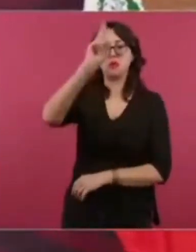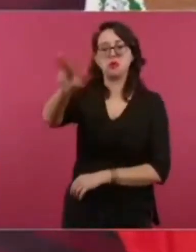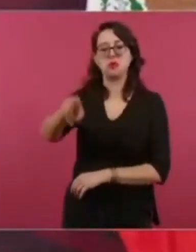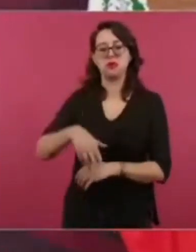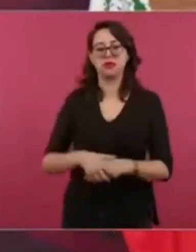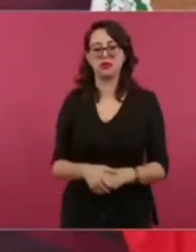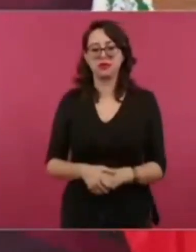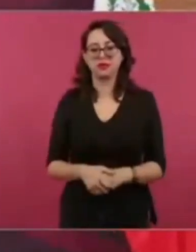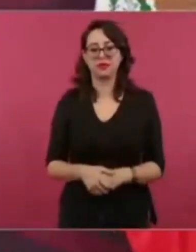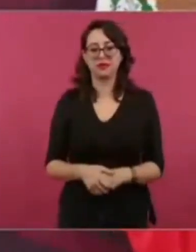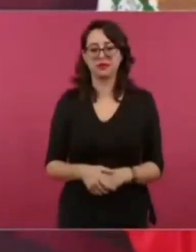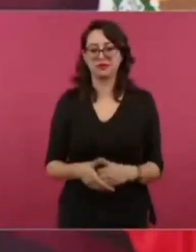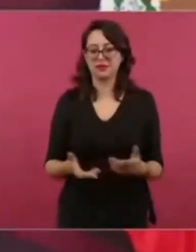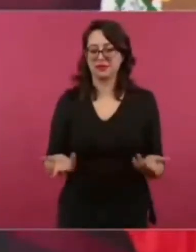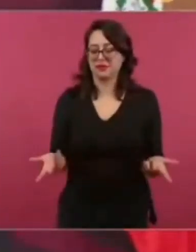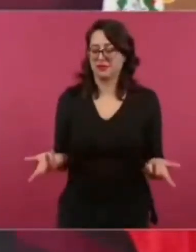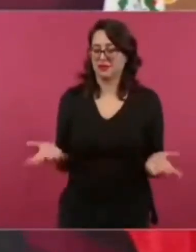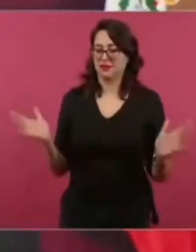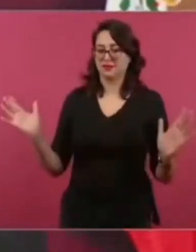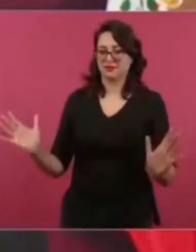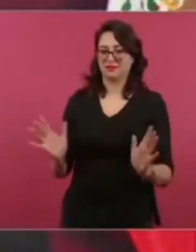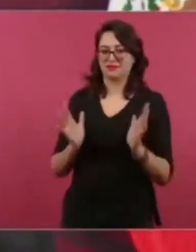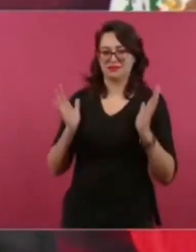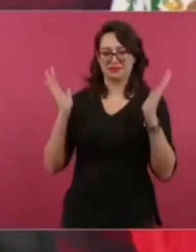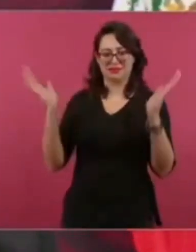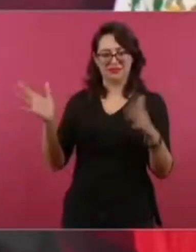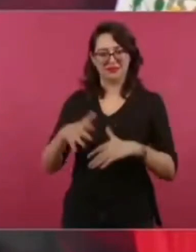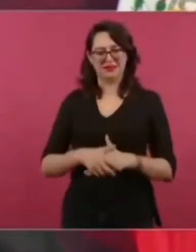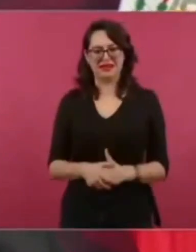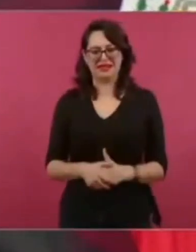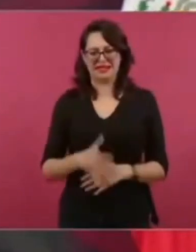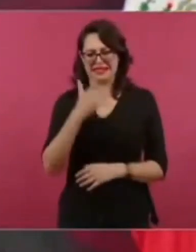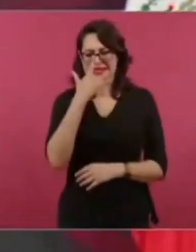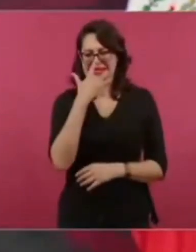Estamos ante un caso especial